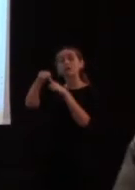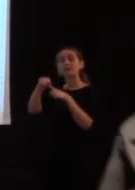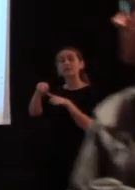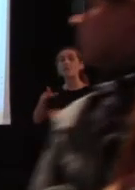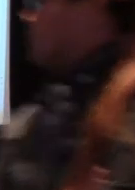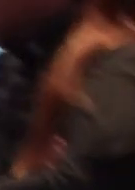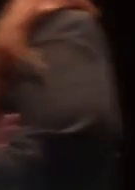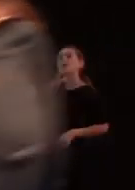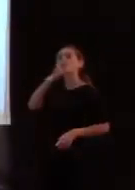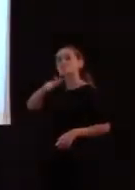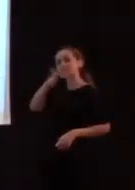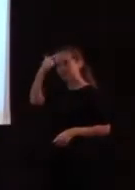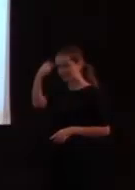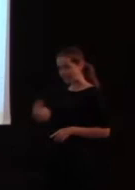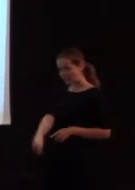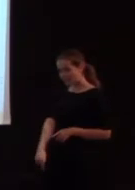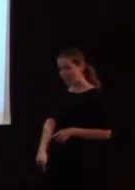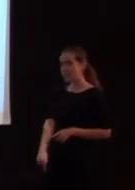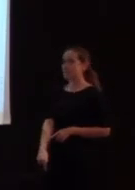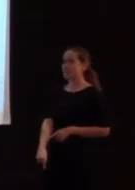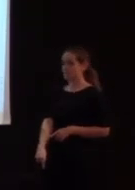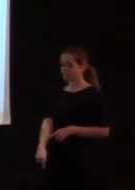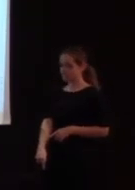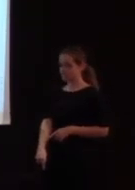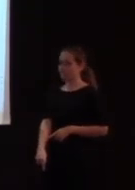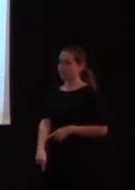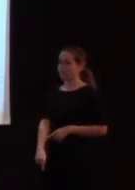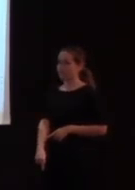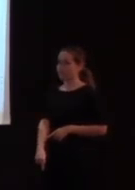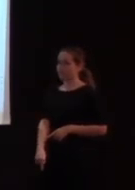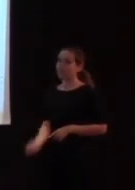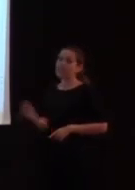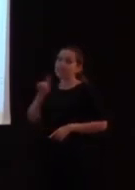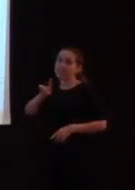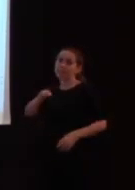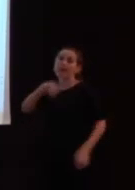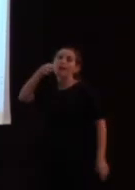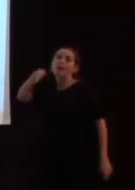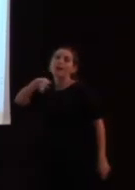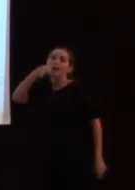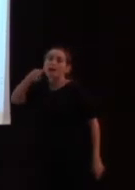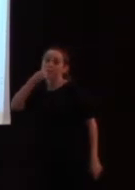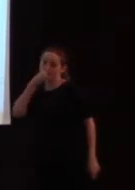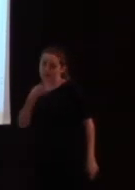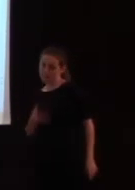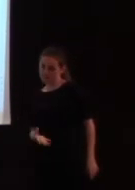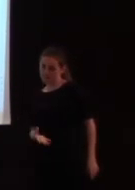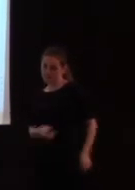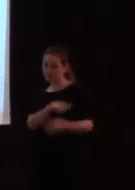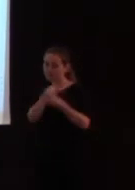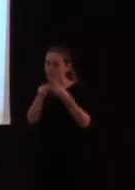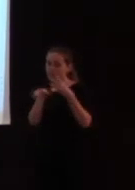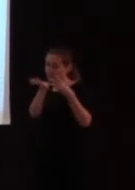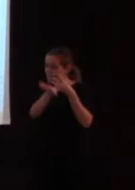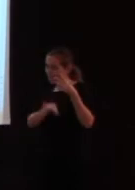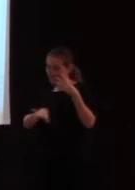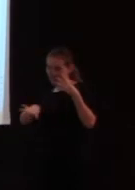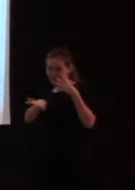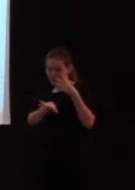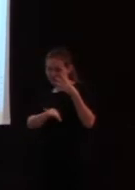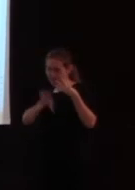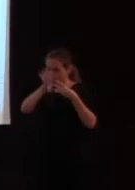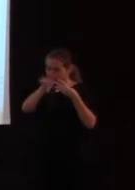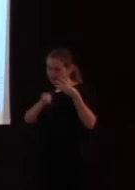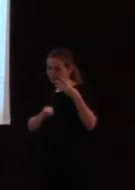saber argumentar y también evidentemente saber nada, ¿no? Pero estos son los tres básicos. Vale. A continuación,